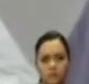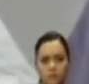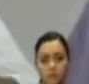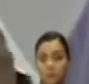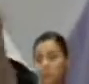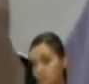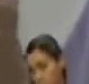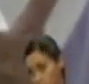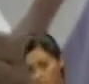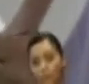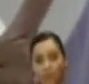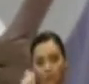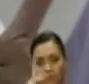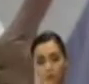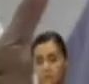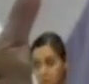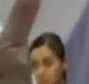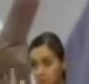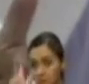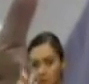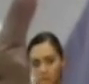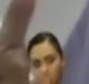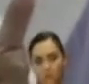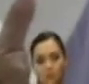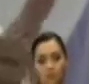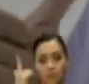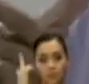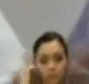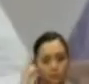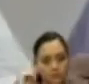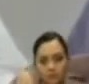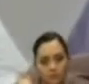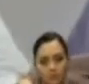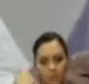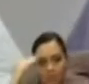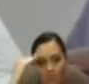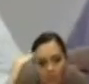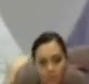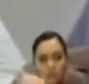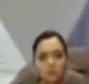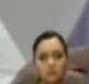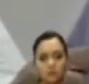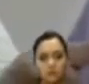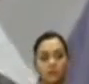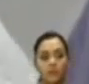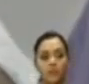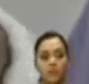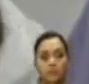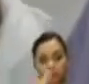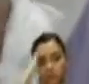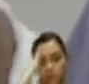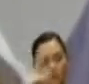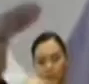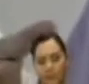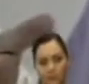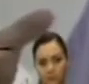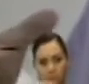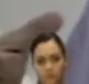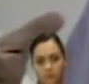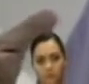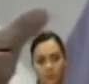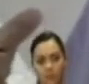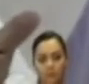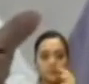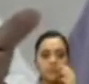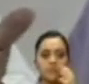si quitamos militares que no tienen los municipios, policía que no tienen los municipios, policía nacional al menos, tiene alguna policía